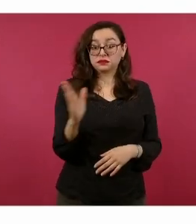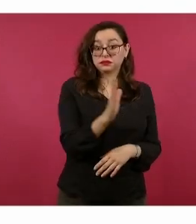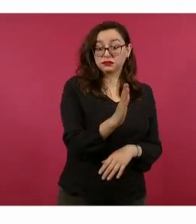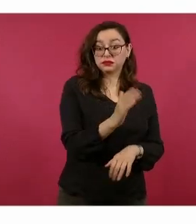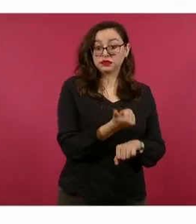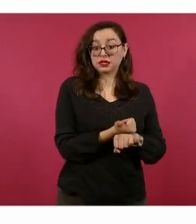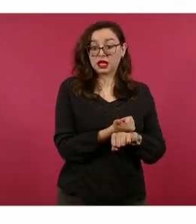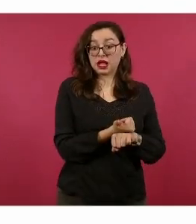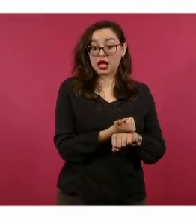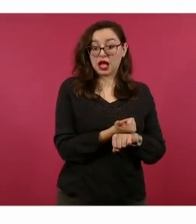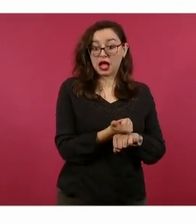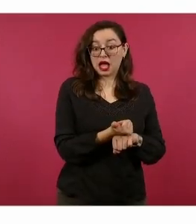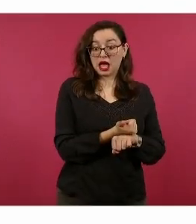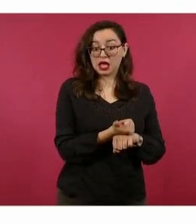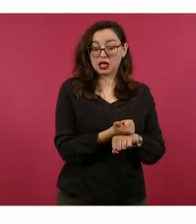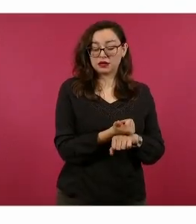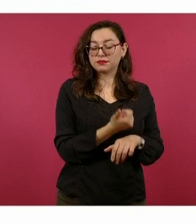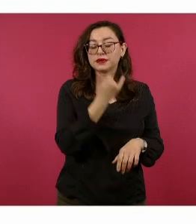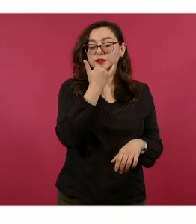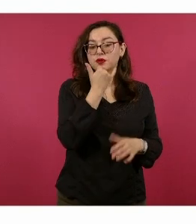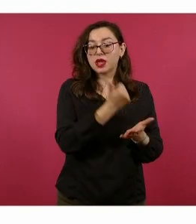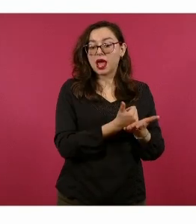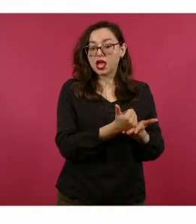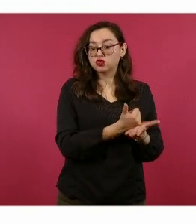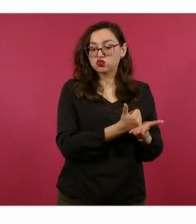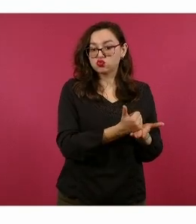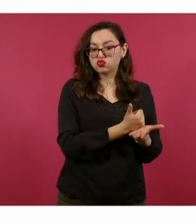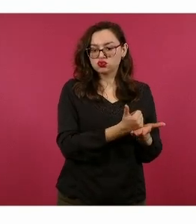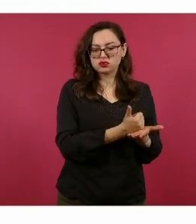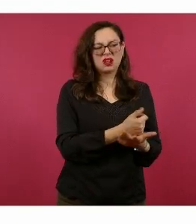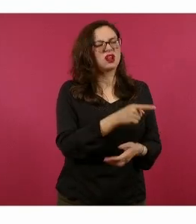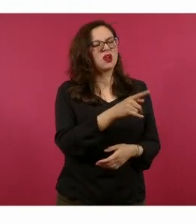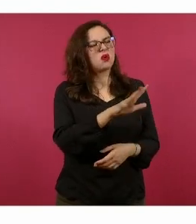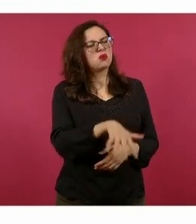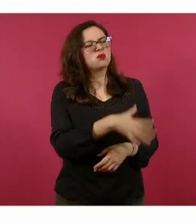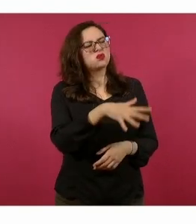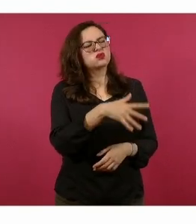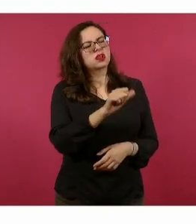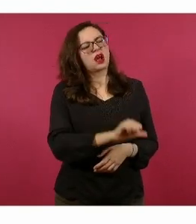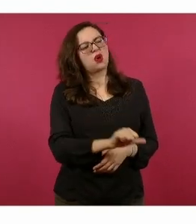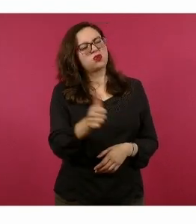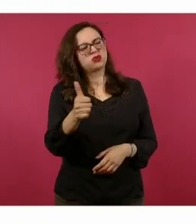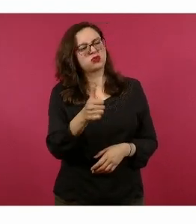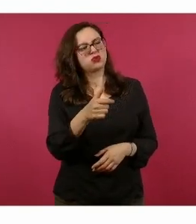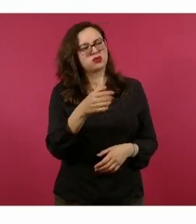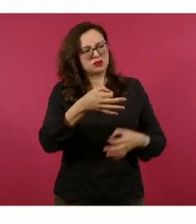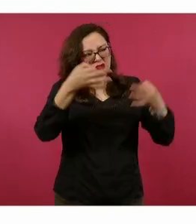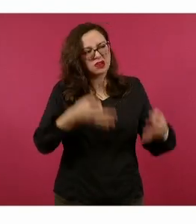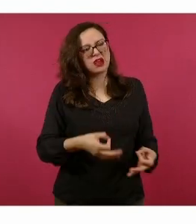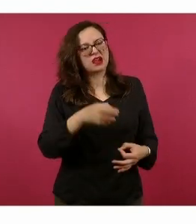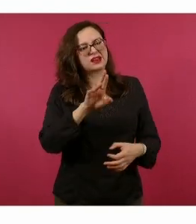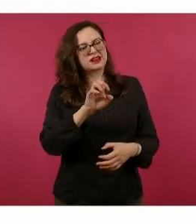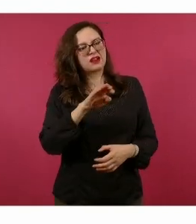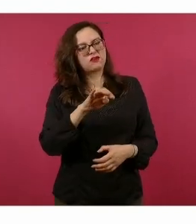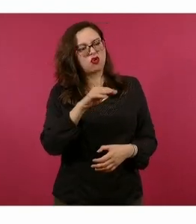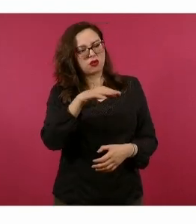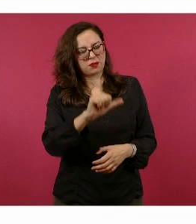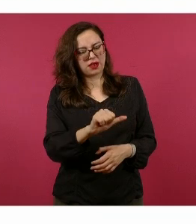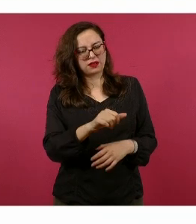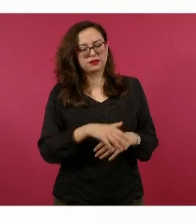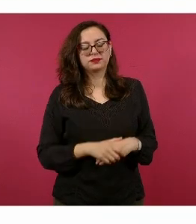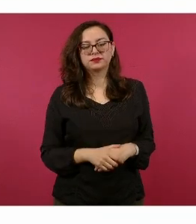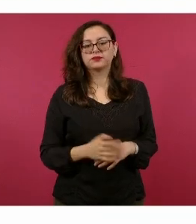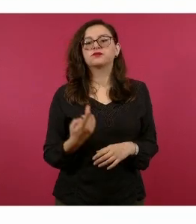a ver si lo consigues, el original para que no vayan a creer que lo estoy inventando. Pero es